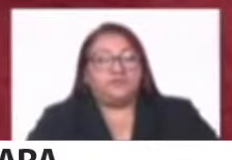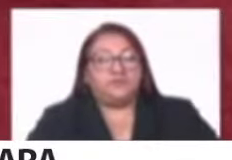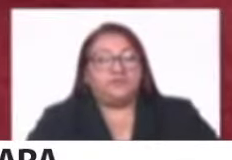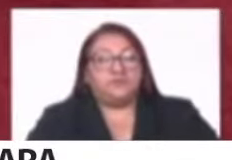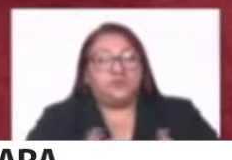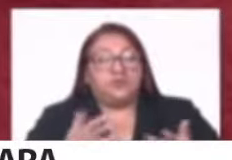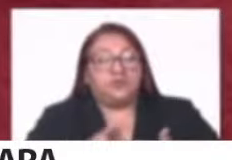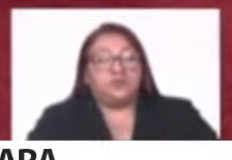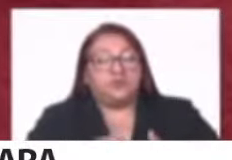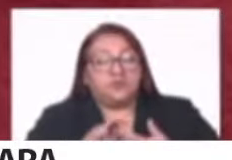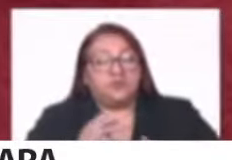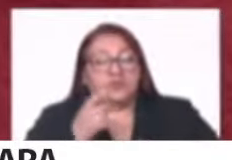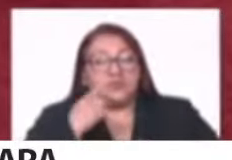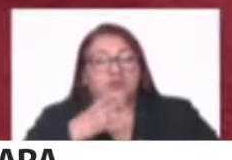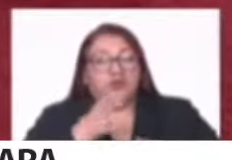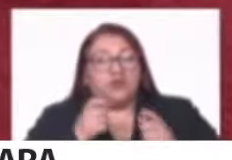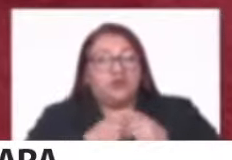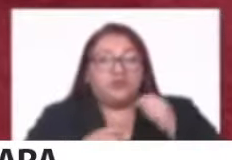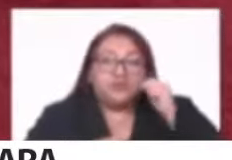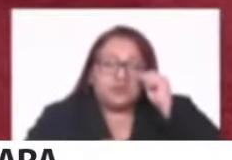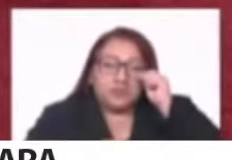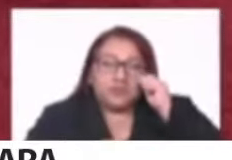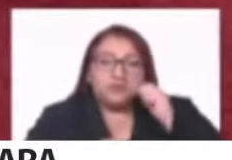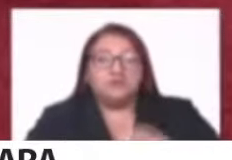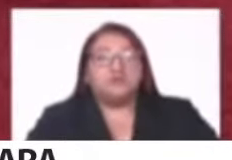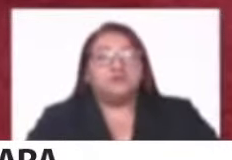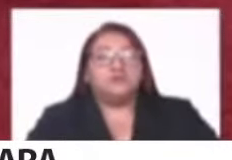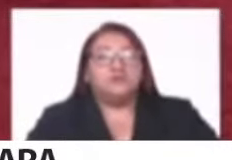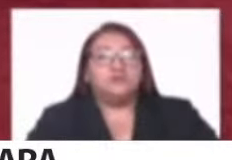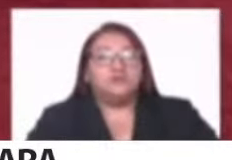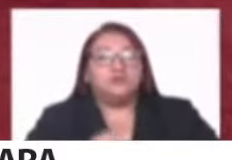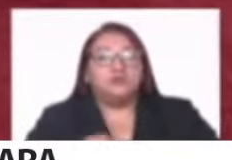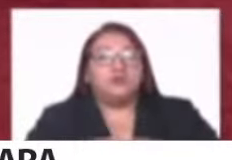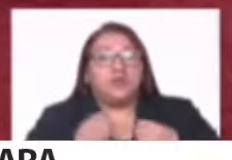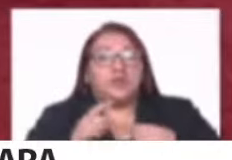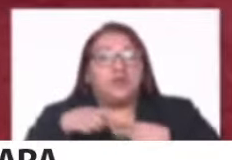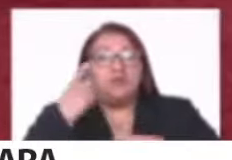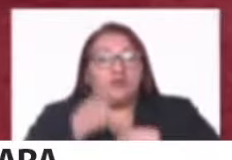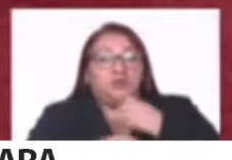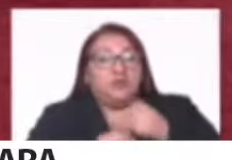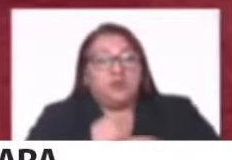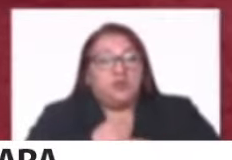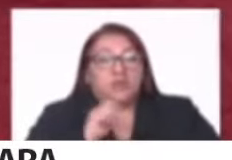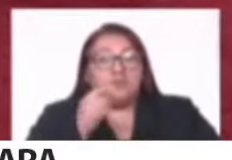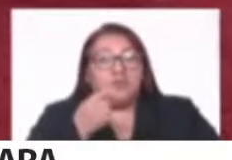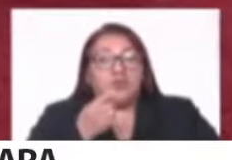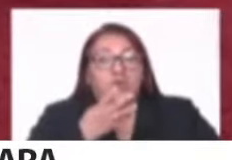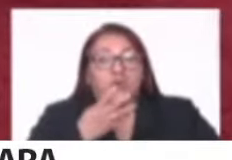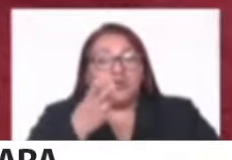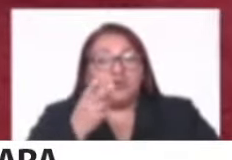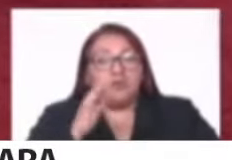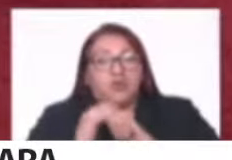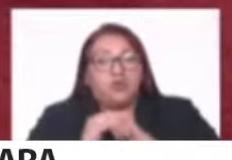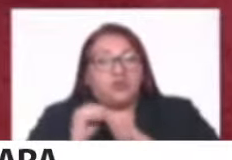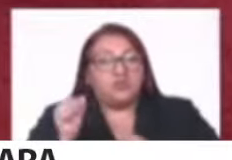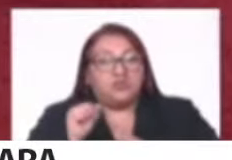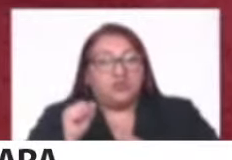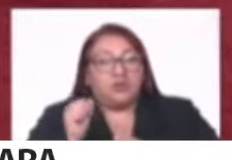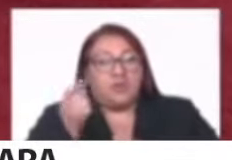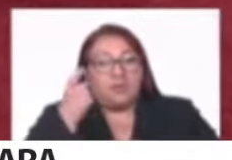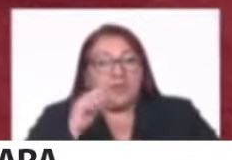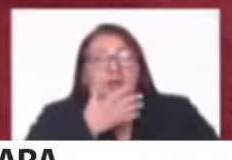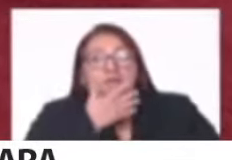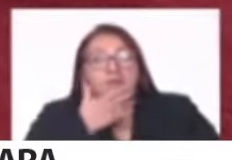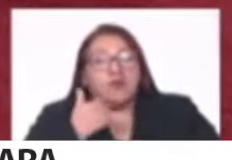importante, señores congresistas, para los gobiernos locales. Se van a destinar el próximo año 1.042 millones de soles para